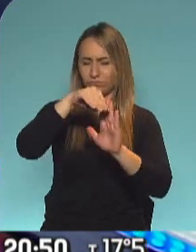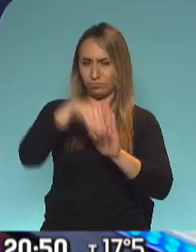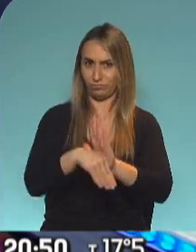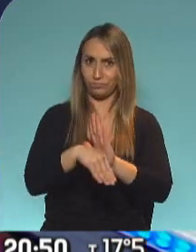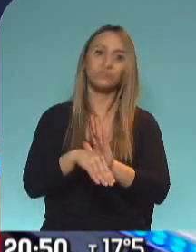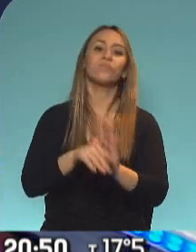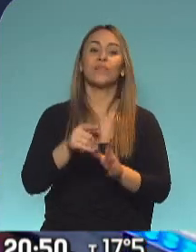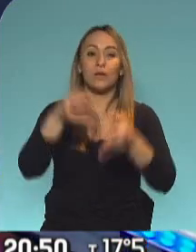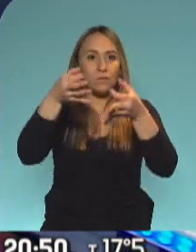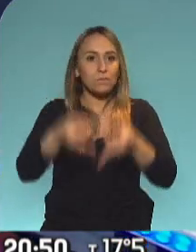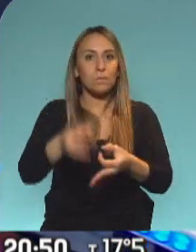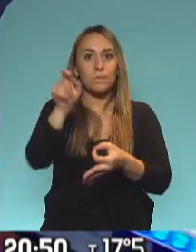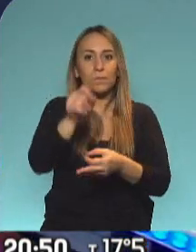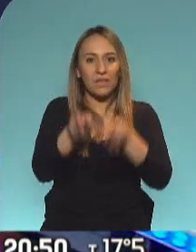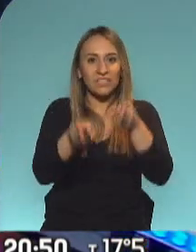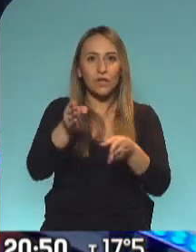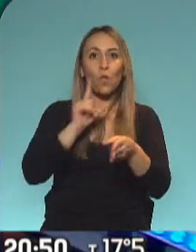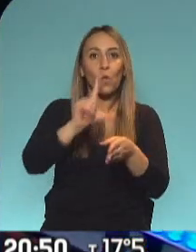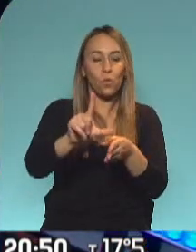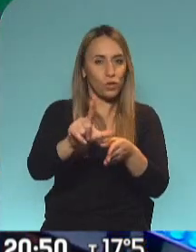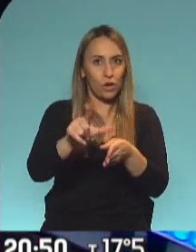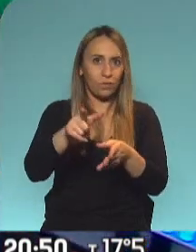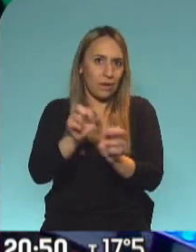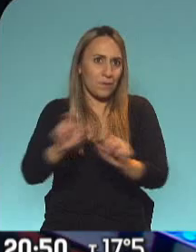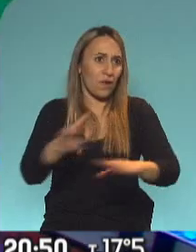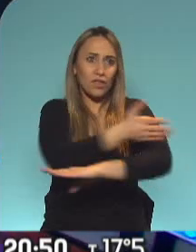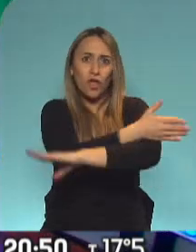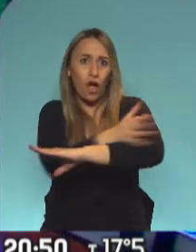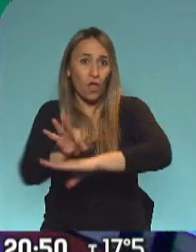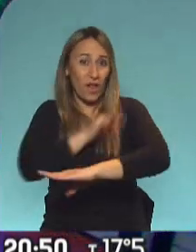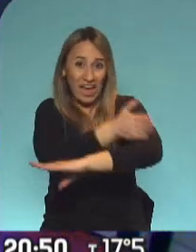económicamente hablando de la pandemia. Vemos qué pasa, cuáles son los datos que se van a reflejar en agosto.